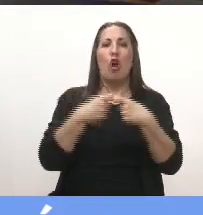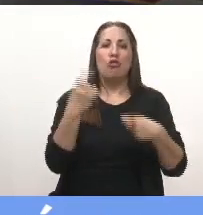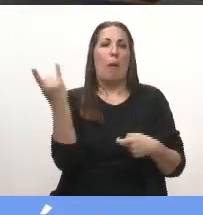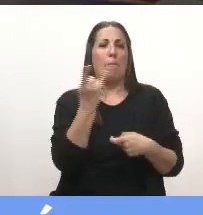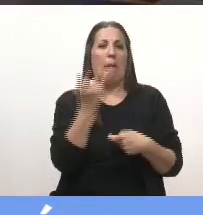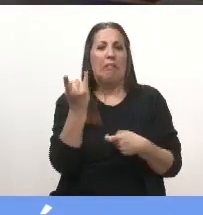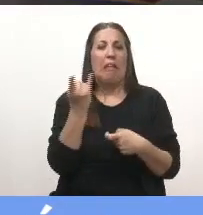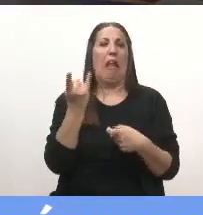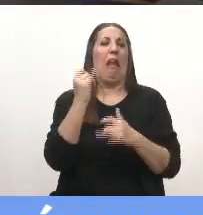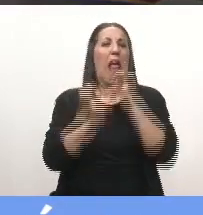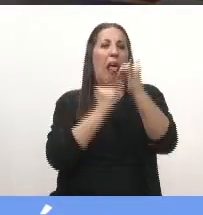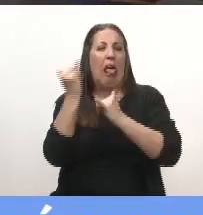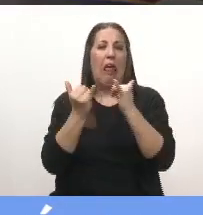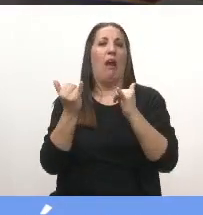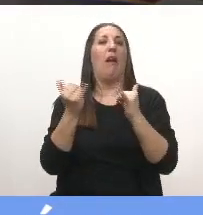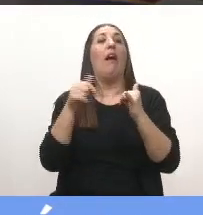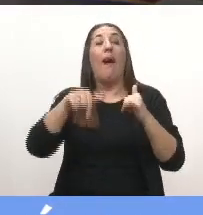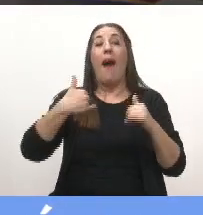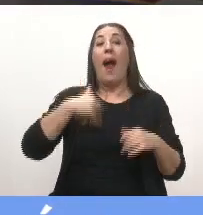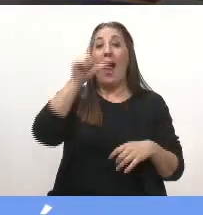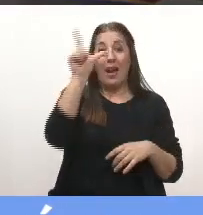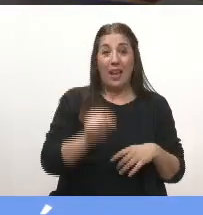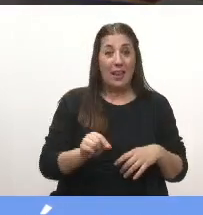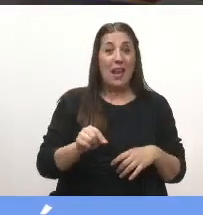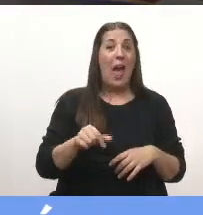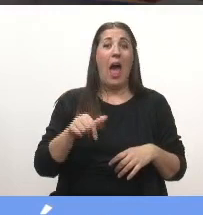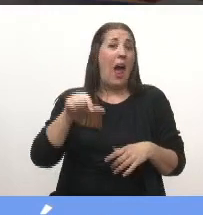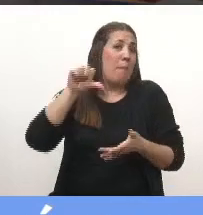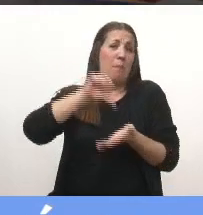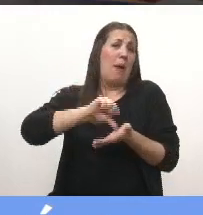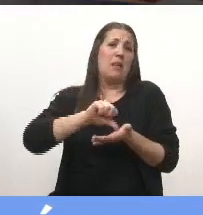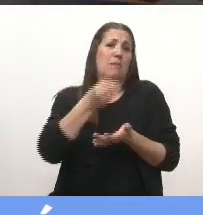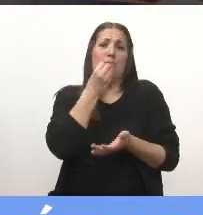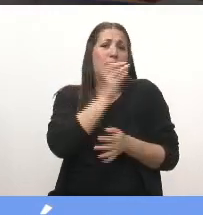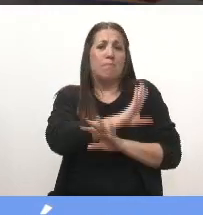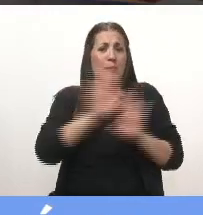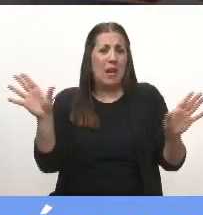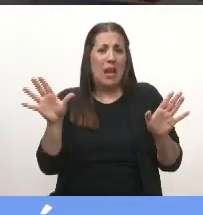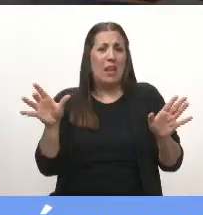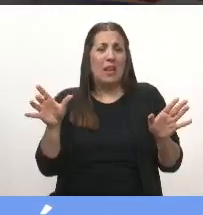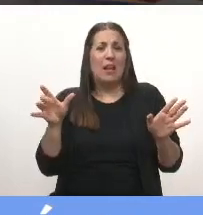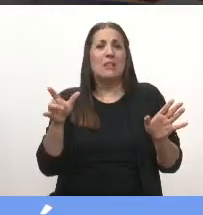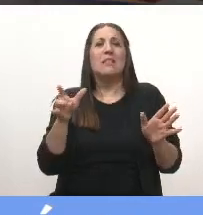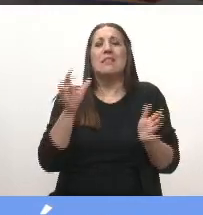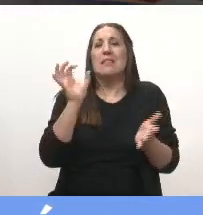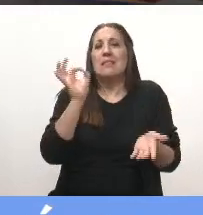humo Argentina es un país espectacular e increíble que se sabe